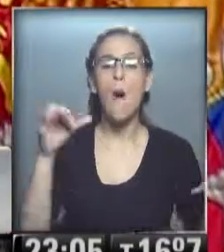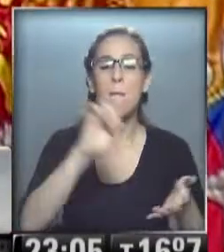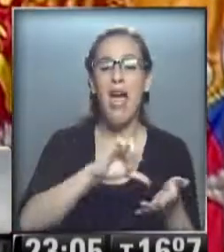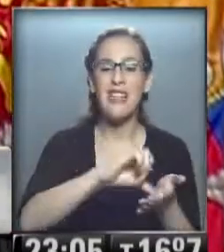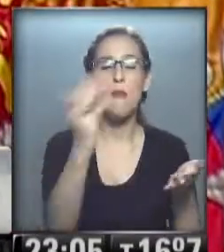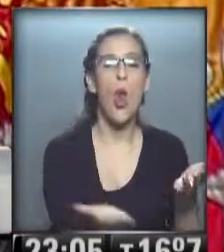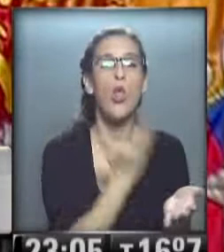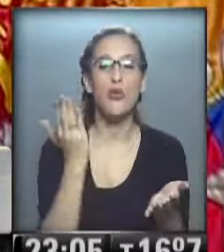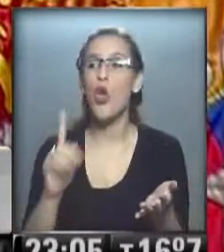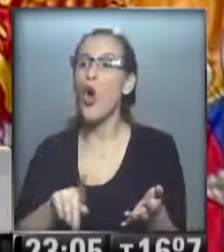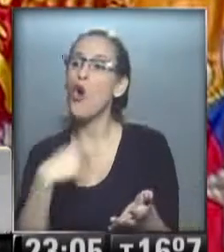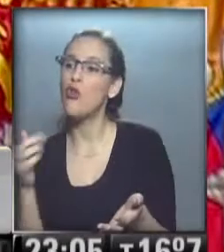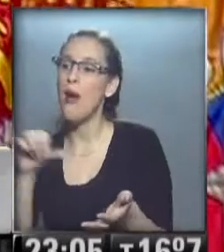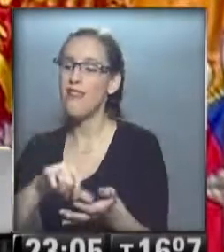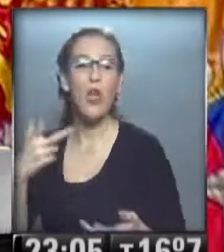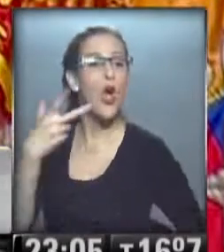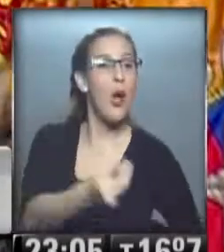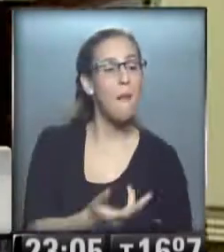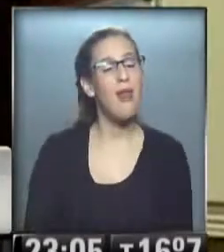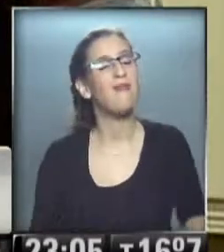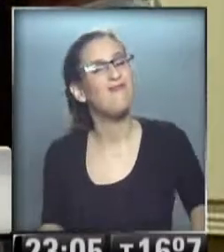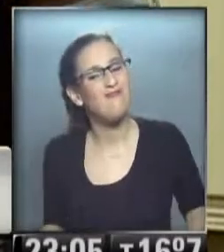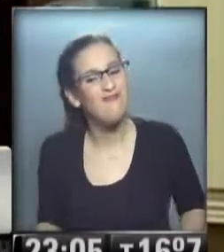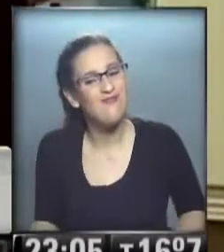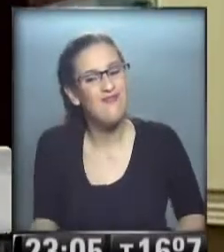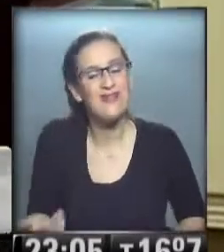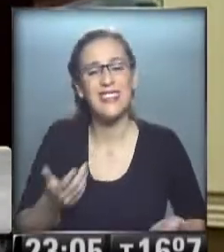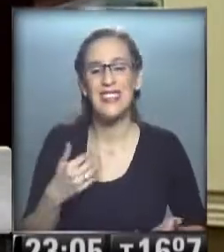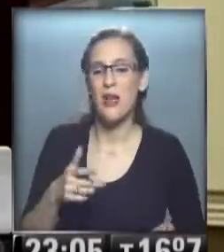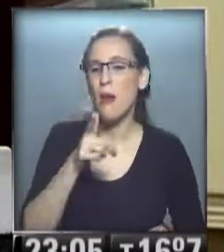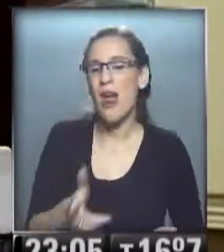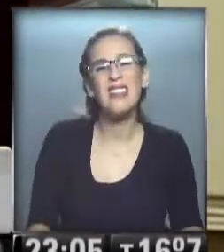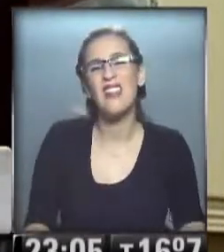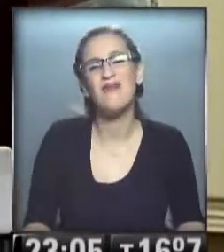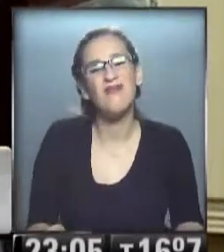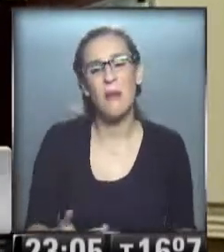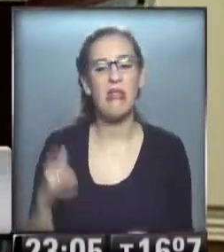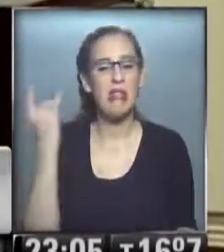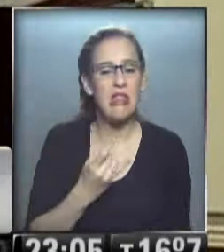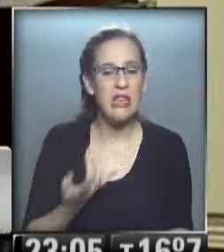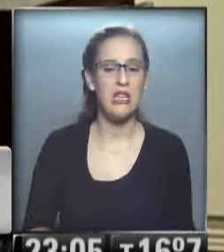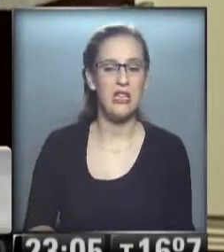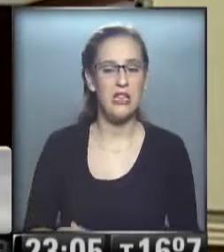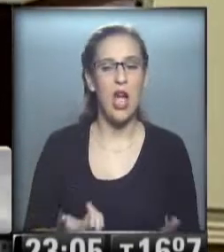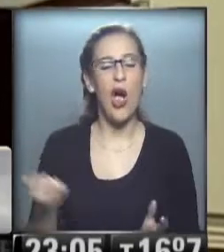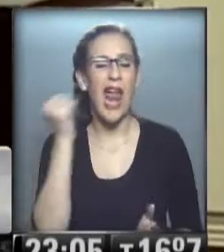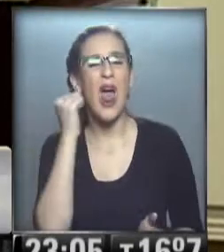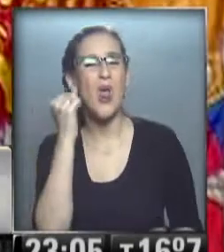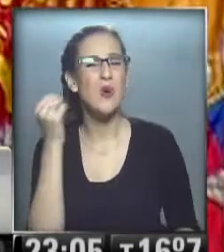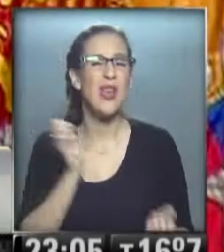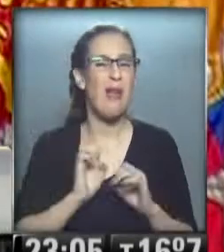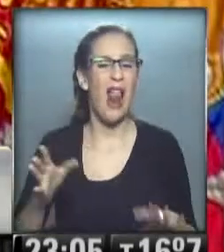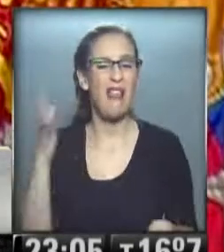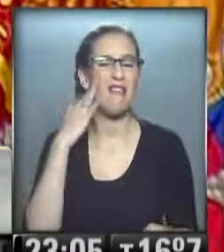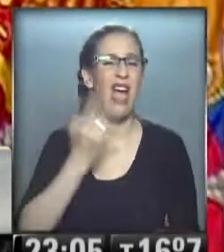la consumen no se sientan en los protocolos, me parece que es ficción o hipocresía, o